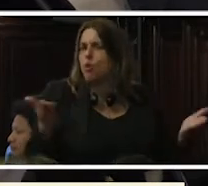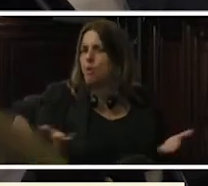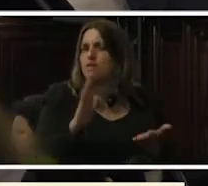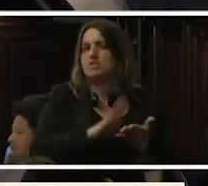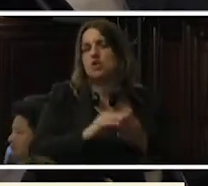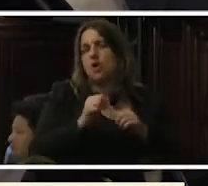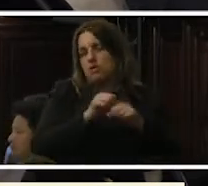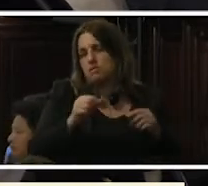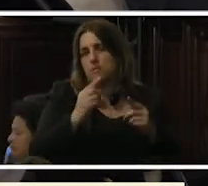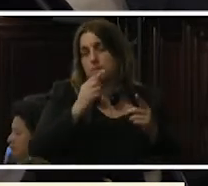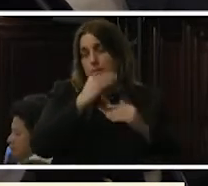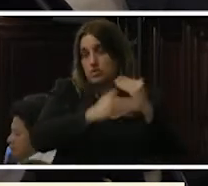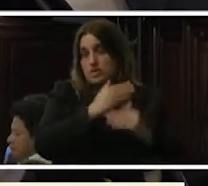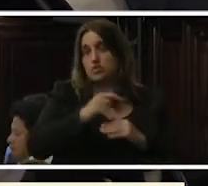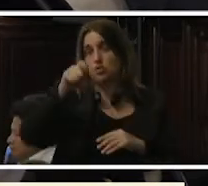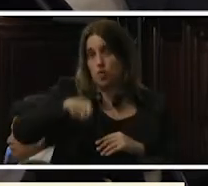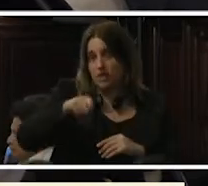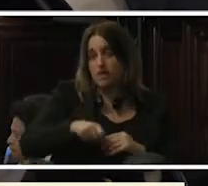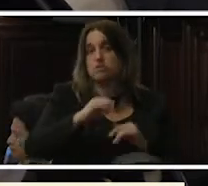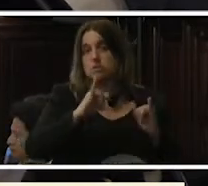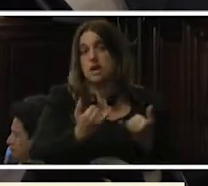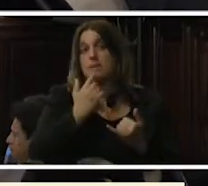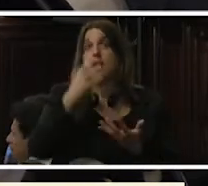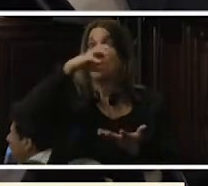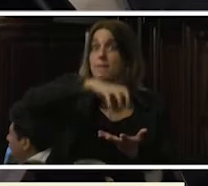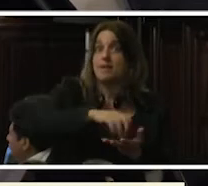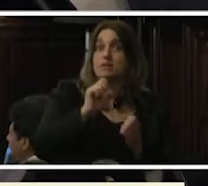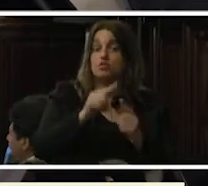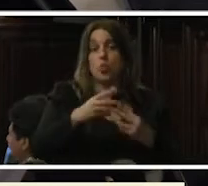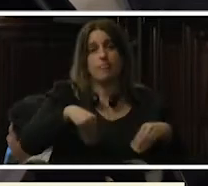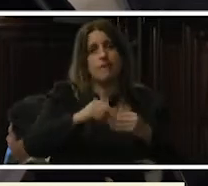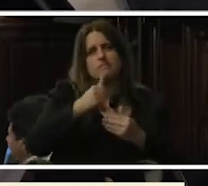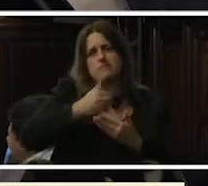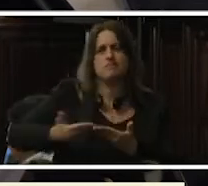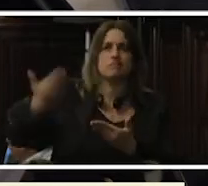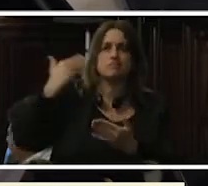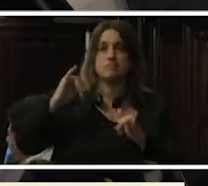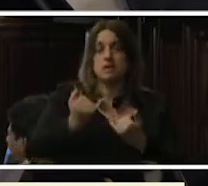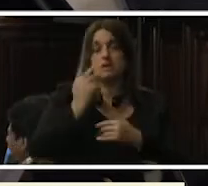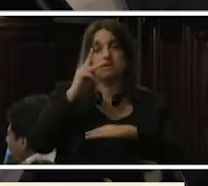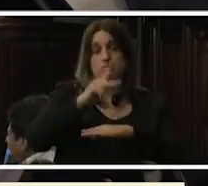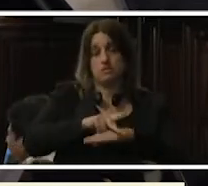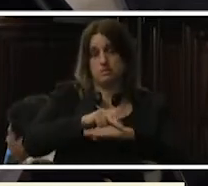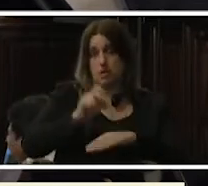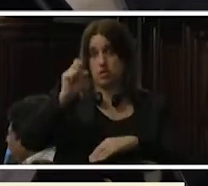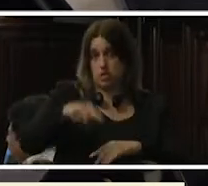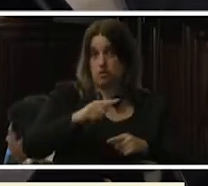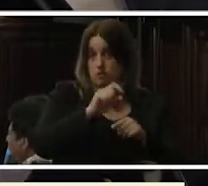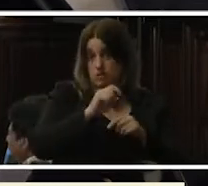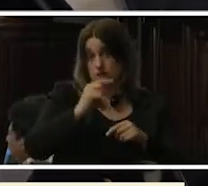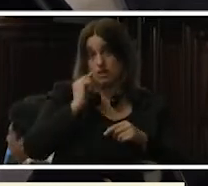jurídicos y administrativos para la reivindicación de una parte de su territorio ancestral en el Alto Paraguay Chaco, zona en que se desplazan los